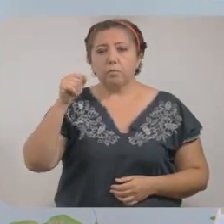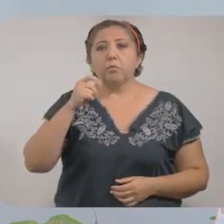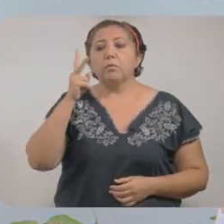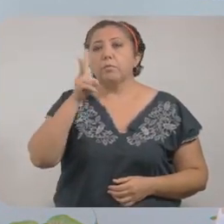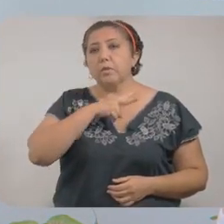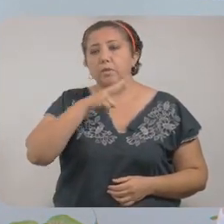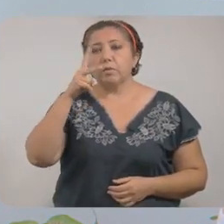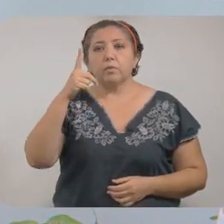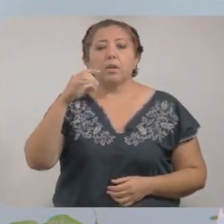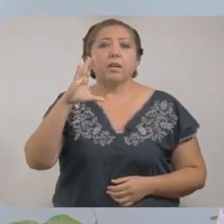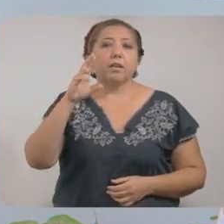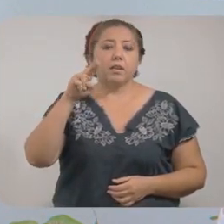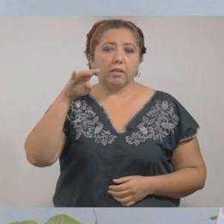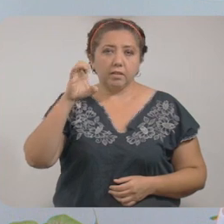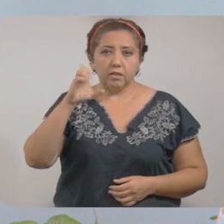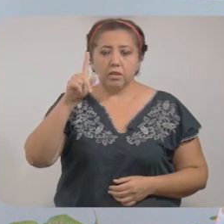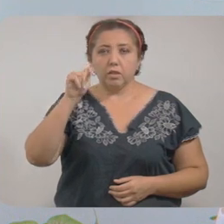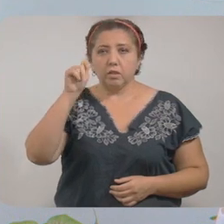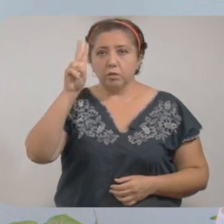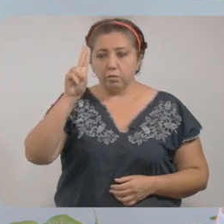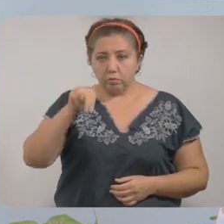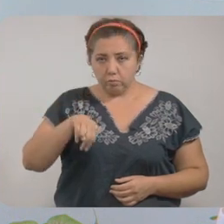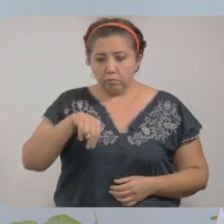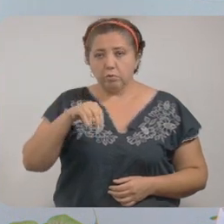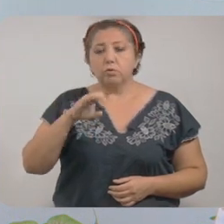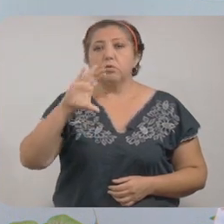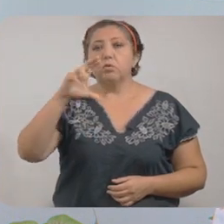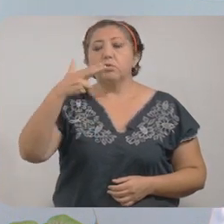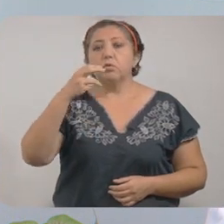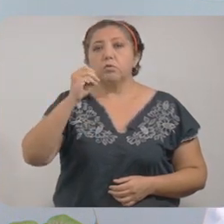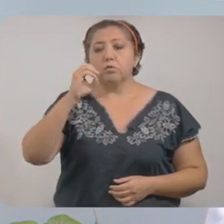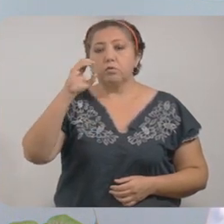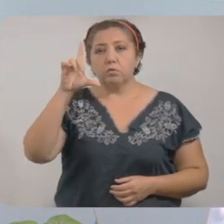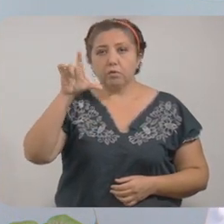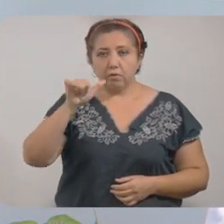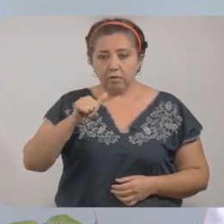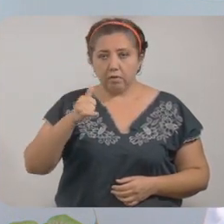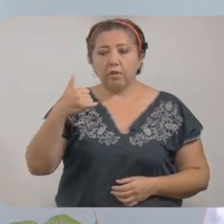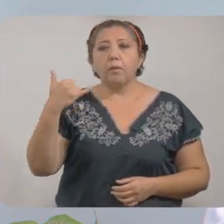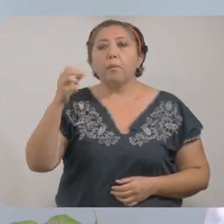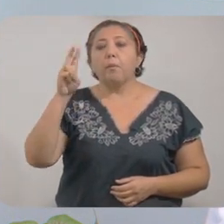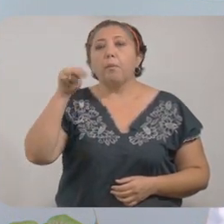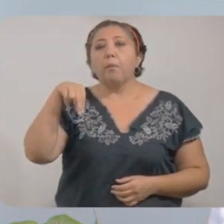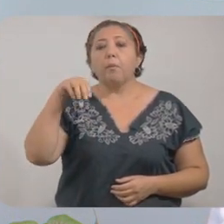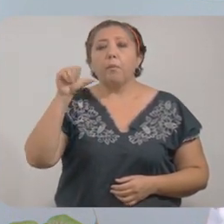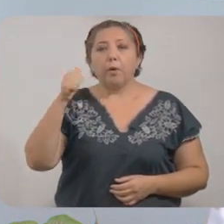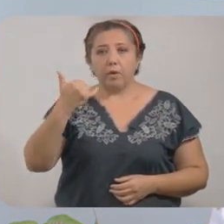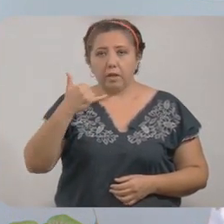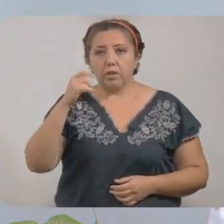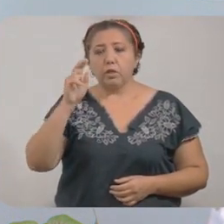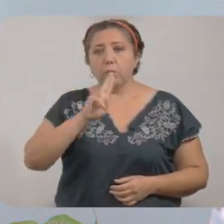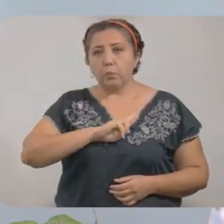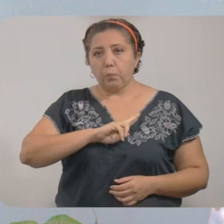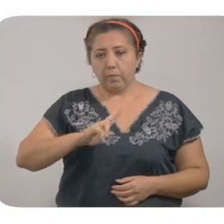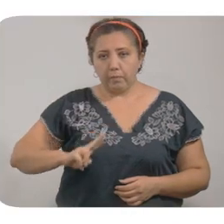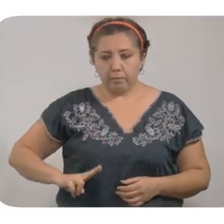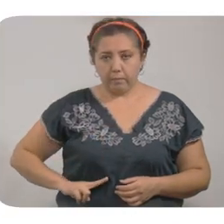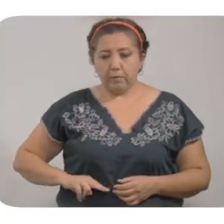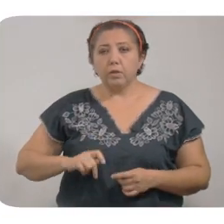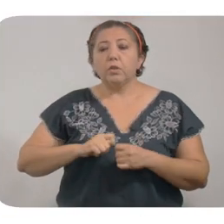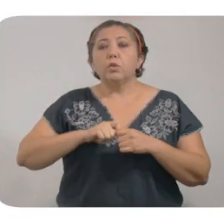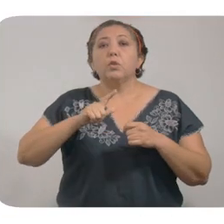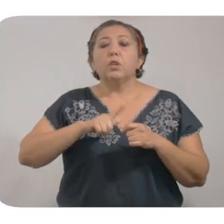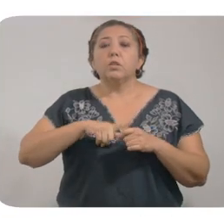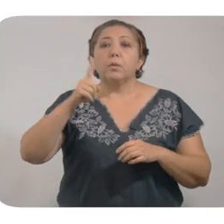1 acan que se les tuvo un champ con 8 la sim shantung una y humano en